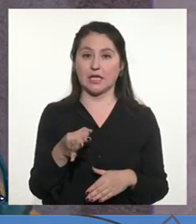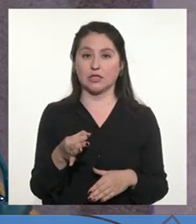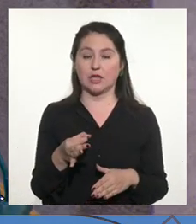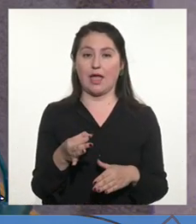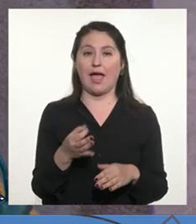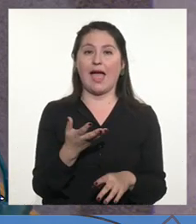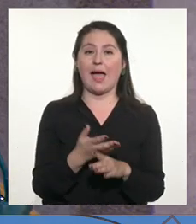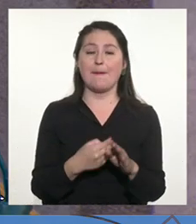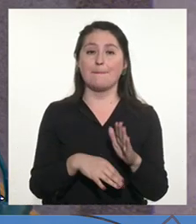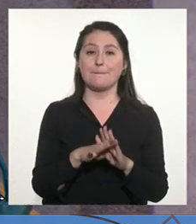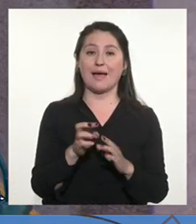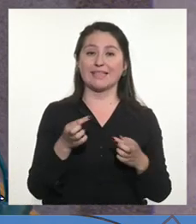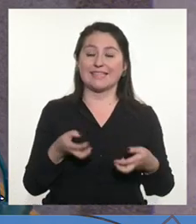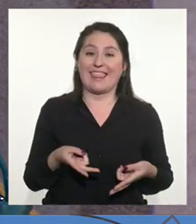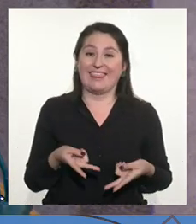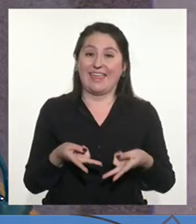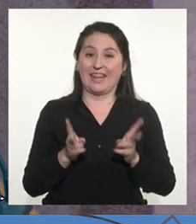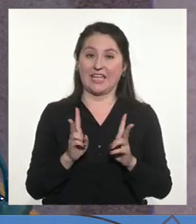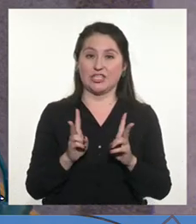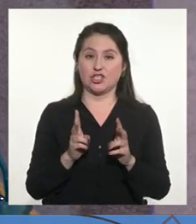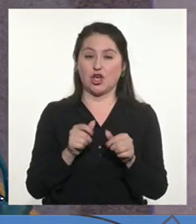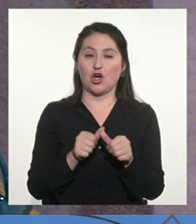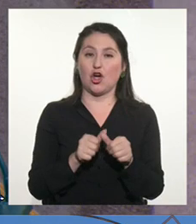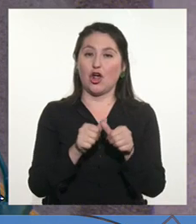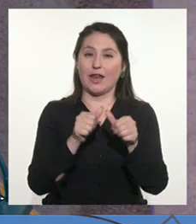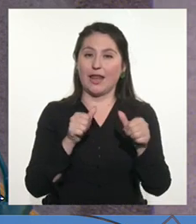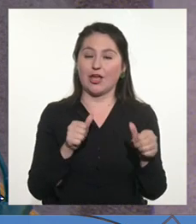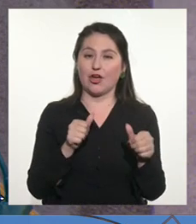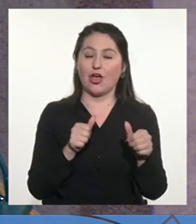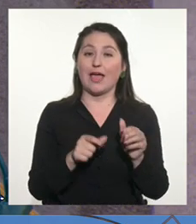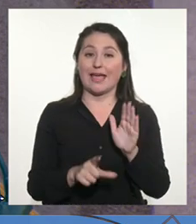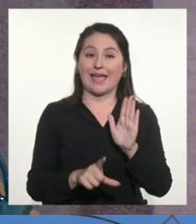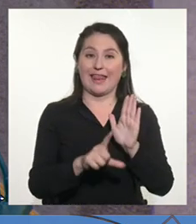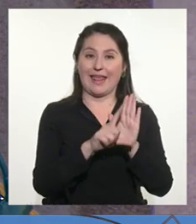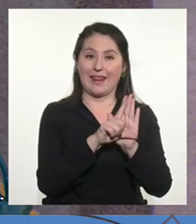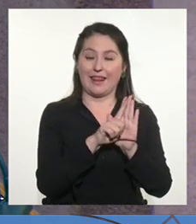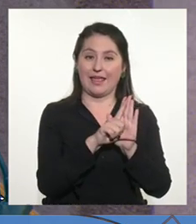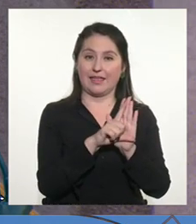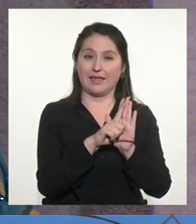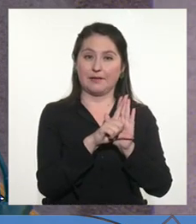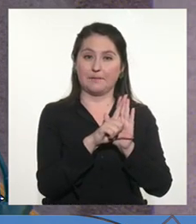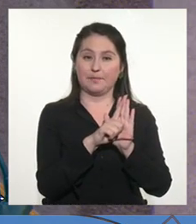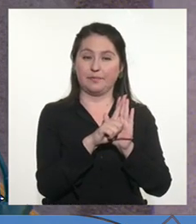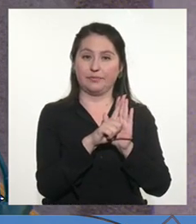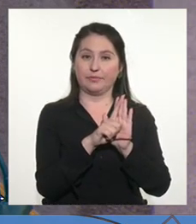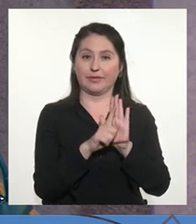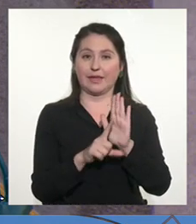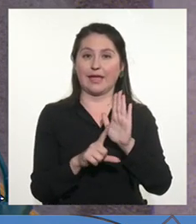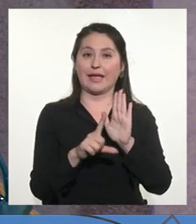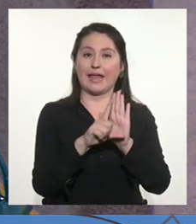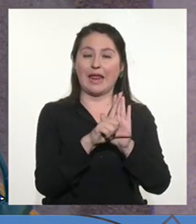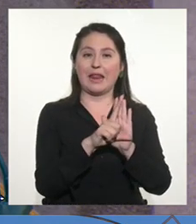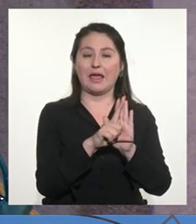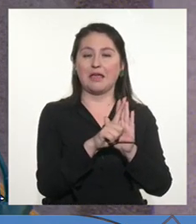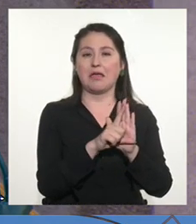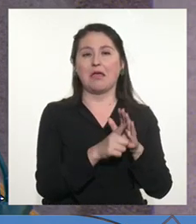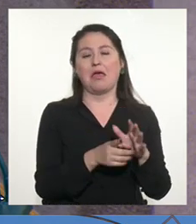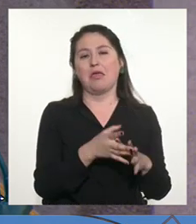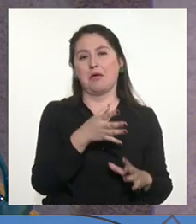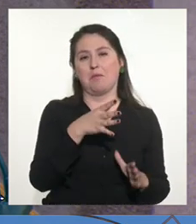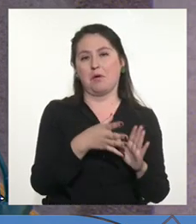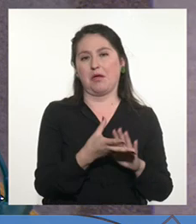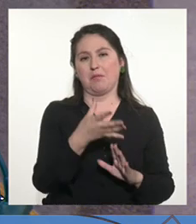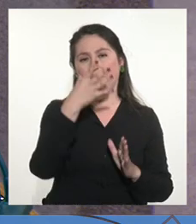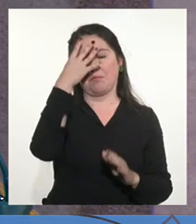derecho o de lejos a las leyes que a futuro las leyes van a ir siendo o quedando atrás justamente porque el